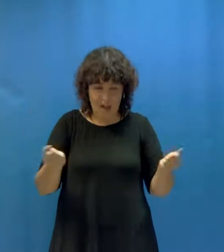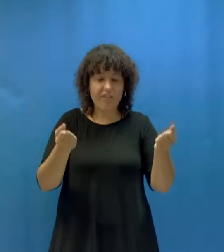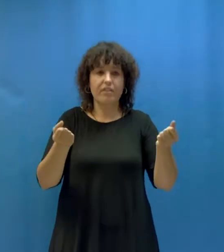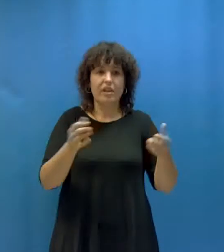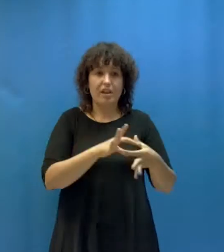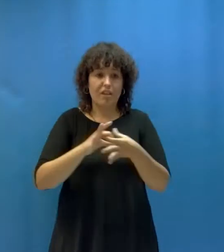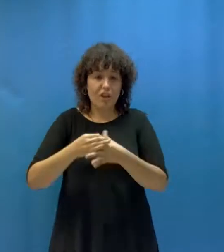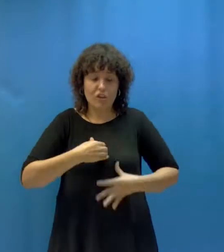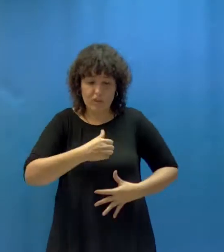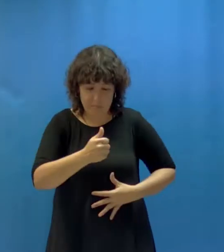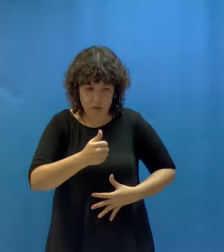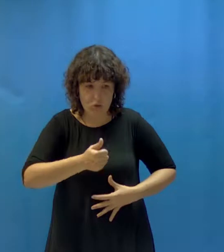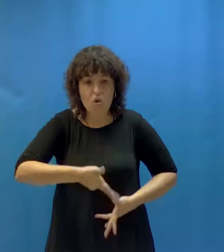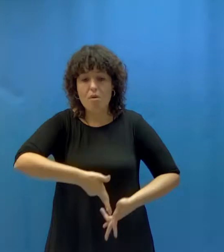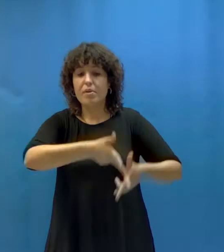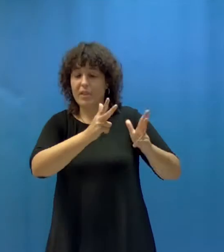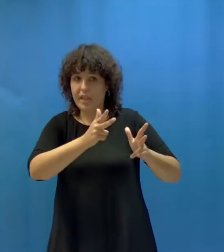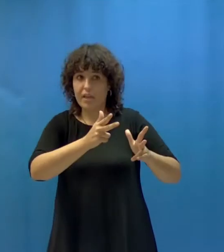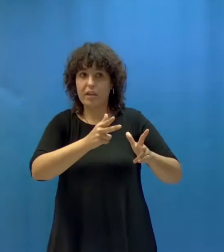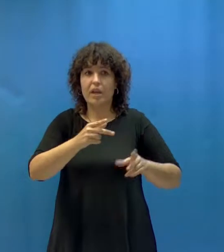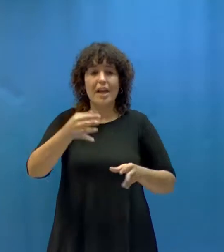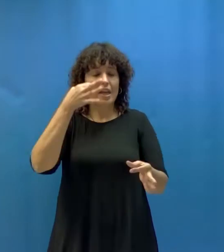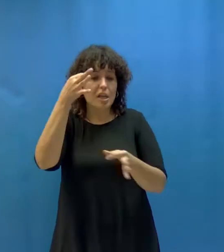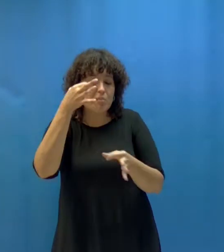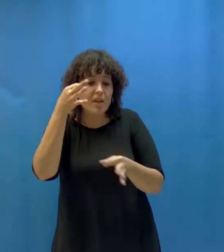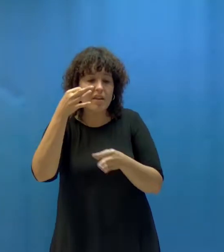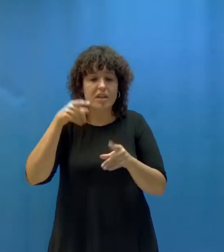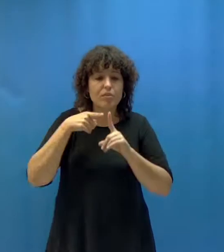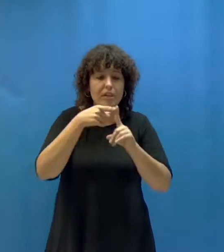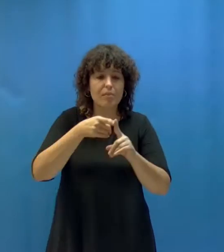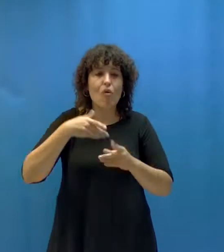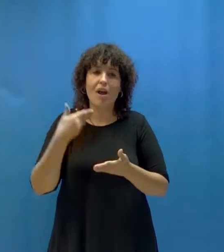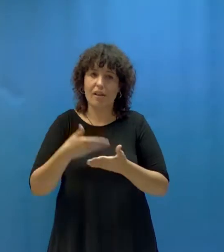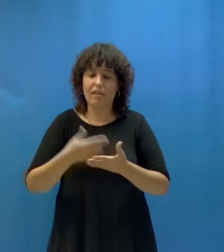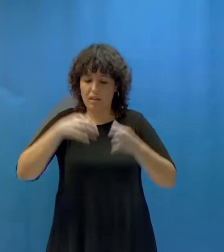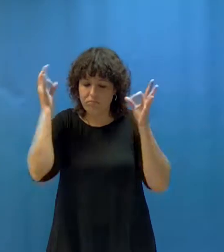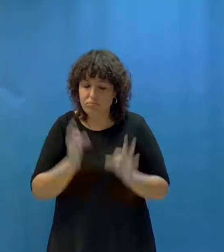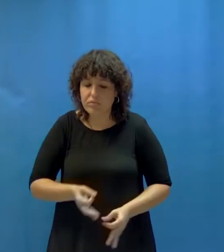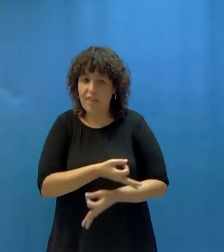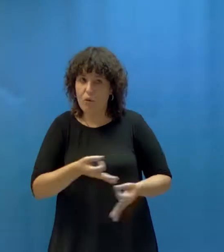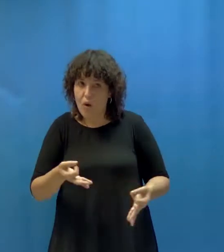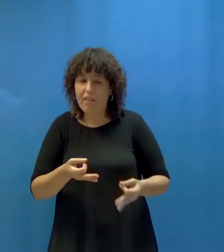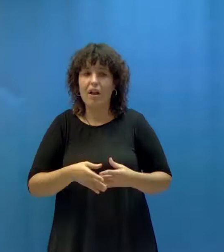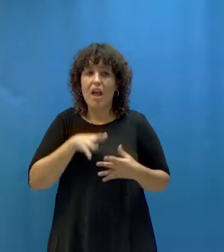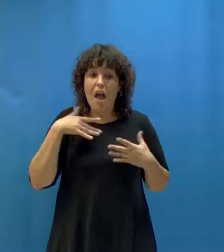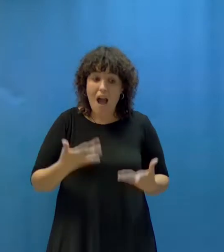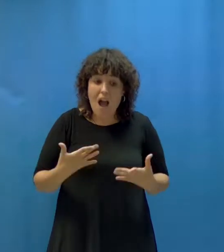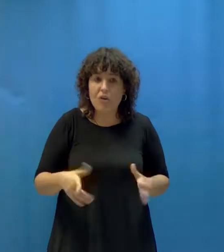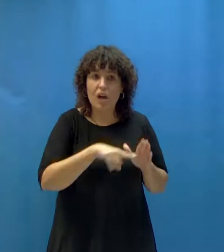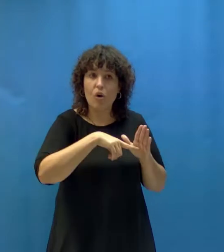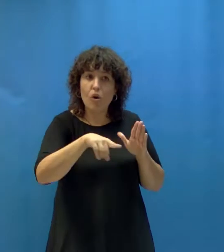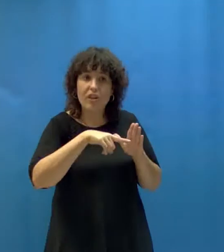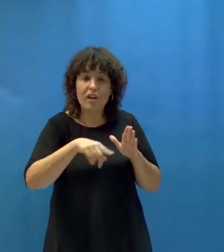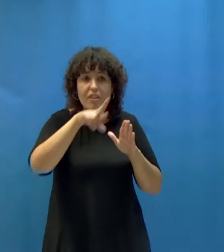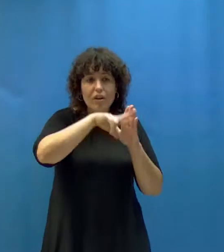Ayuntamiento autorizar dichas instalaciones y llevar a cabo una serie de medidas que garanticen su seguridad e imagen adecuada. Actualmente se halla en vigor la ordenanza municipal reguladora de la instalación